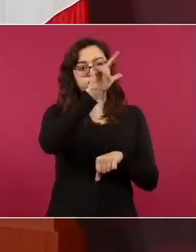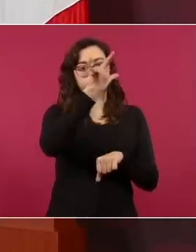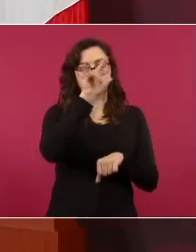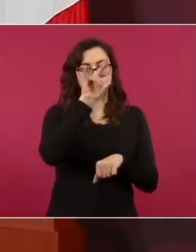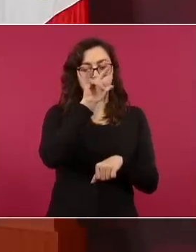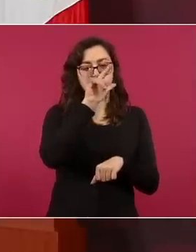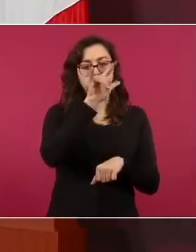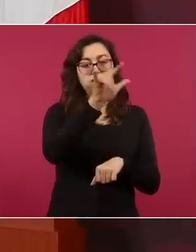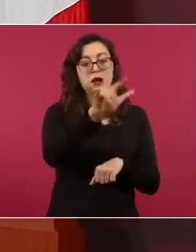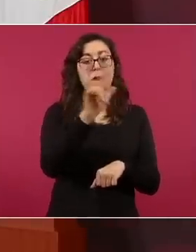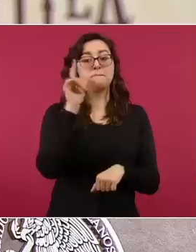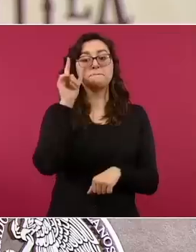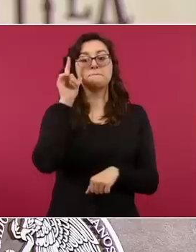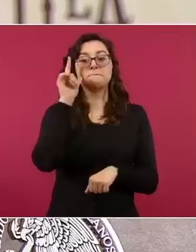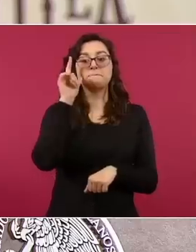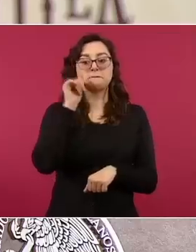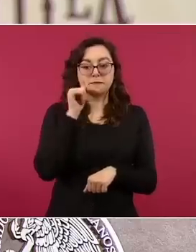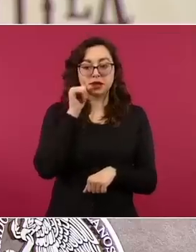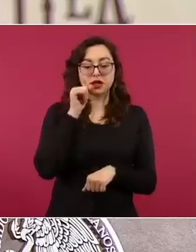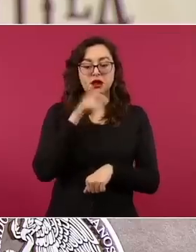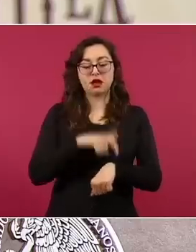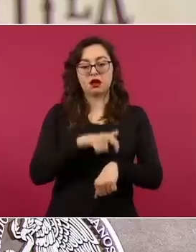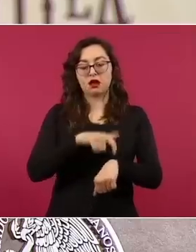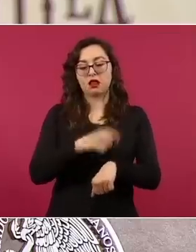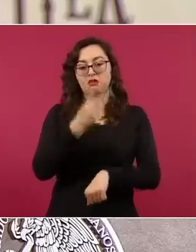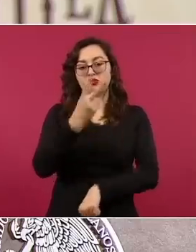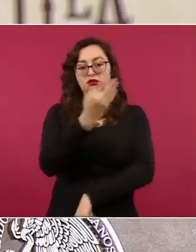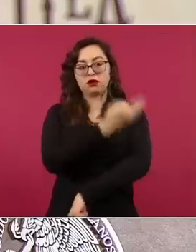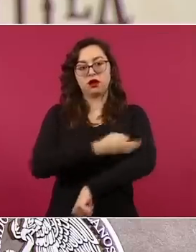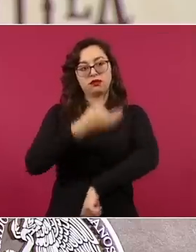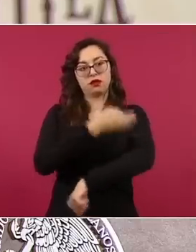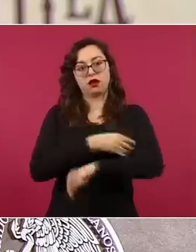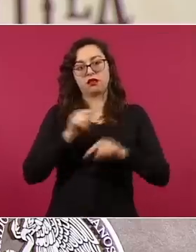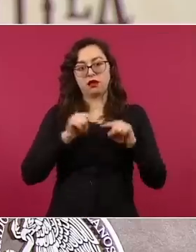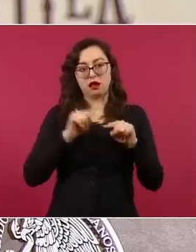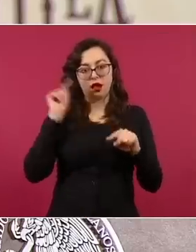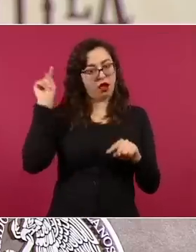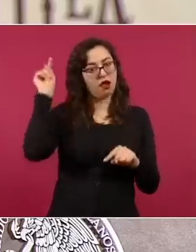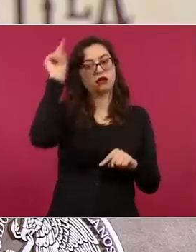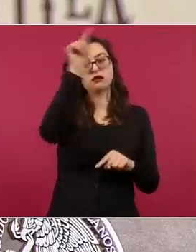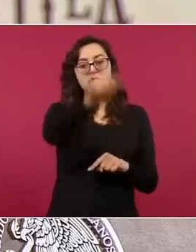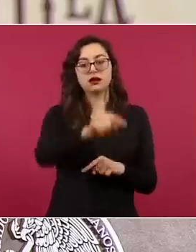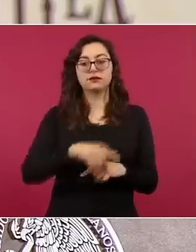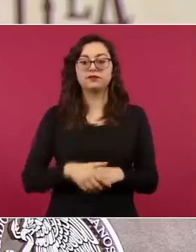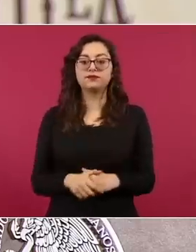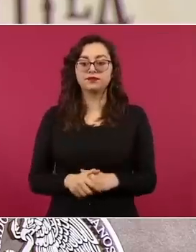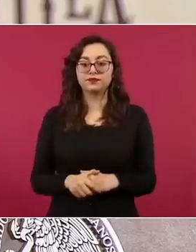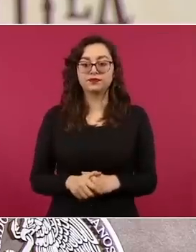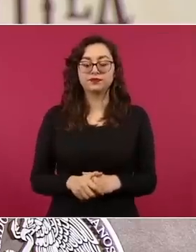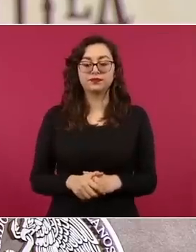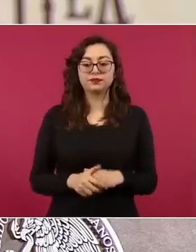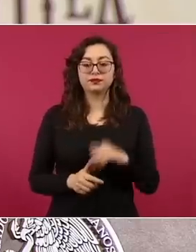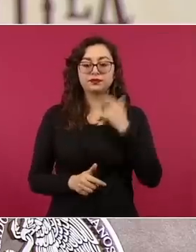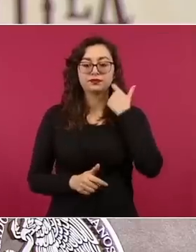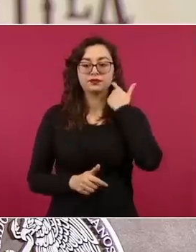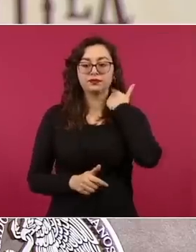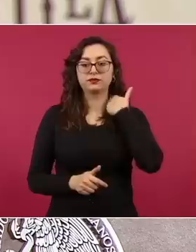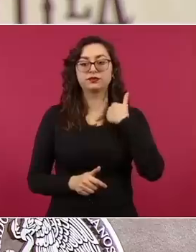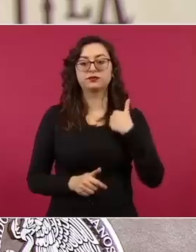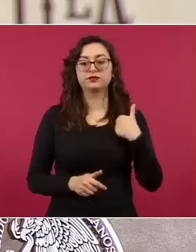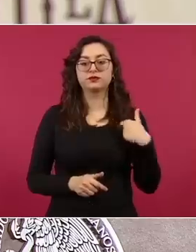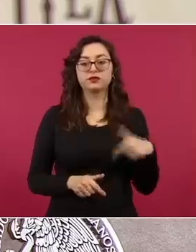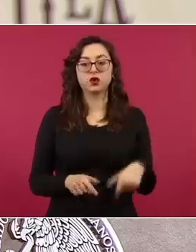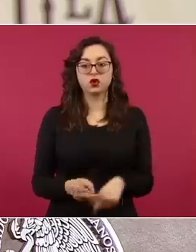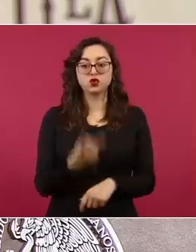del día de mañana a Adala, Turquía. Es hora local, las 14